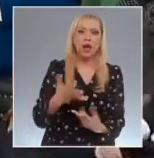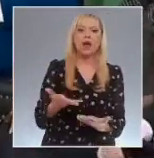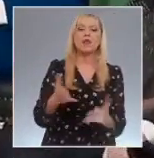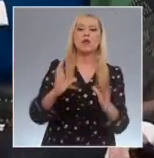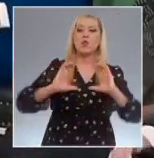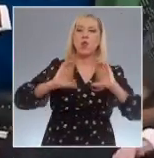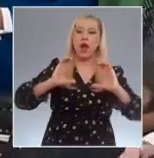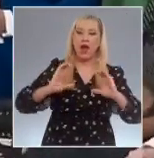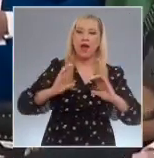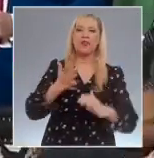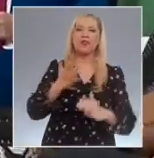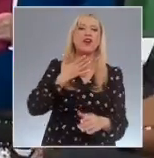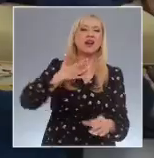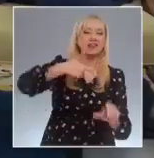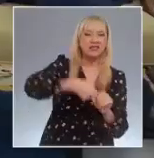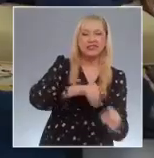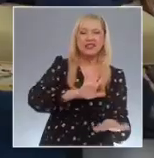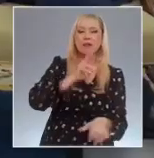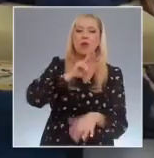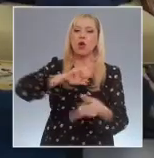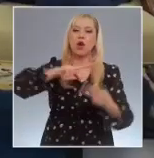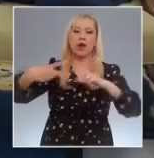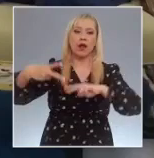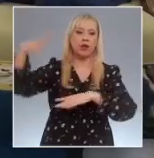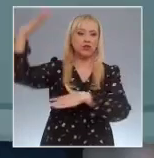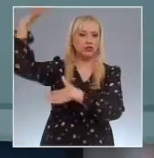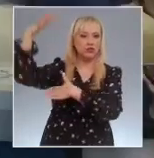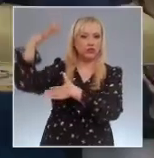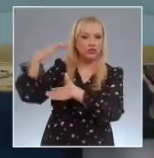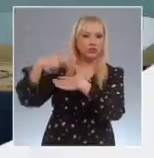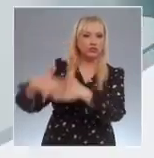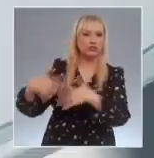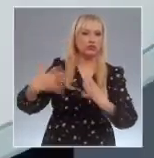colaborativa y la discriminación en el lugar de trabajo.